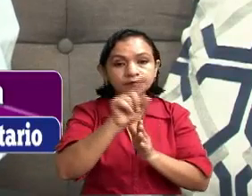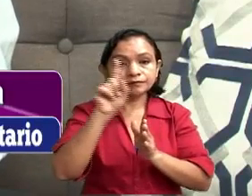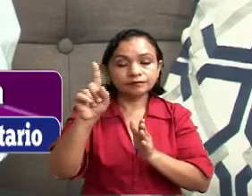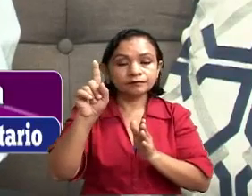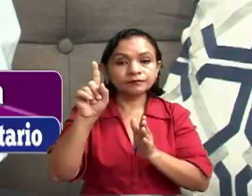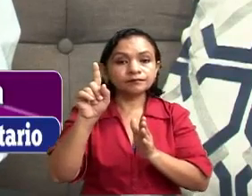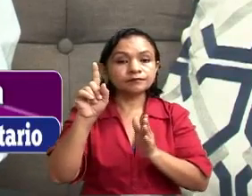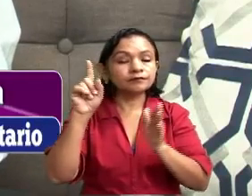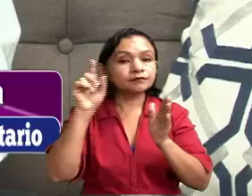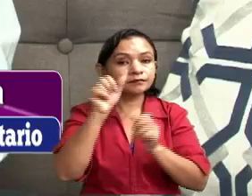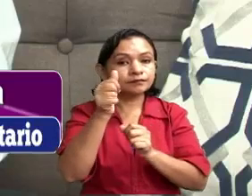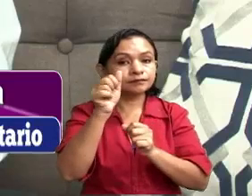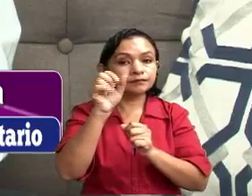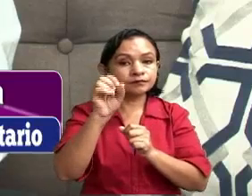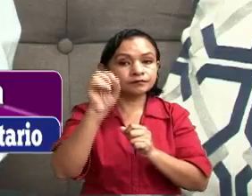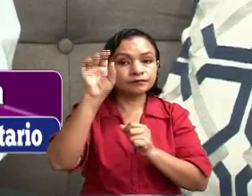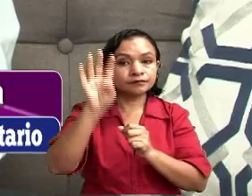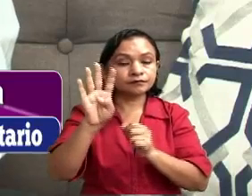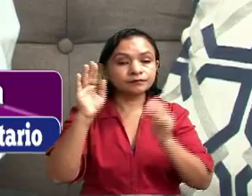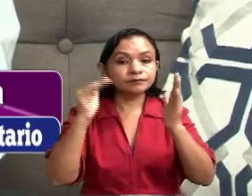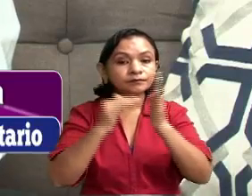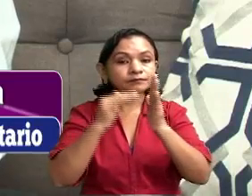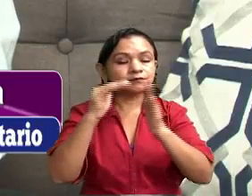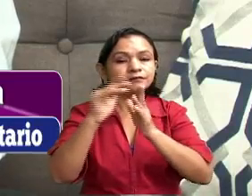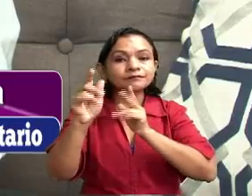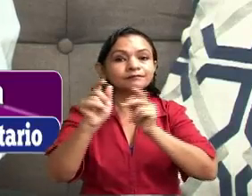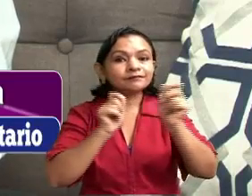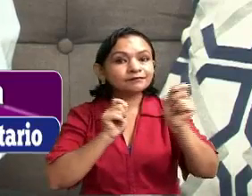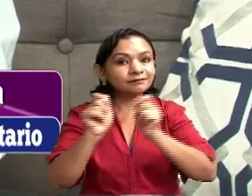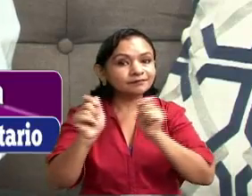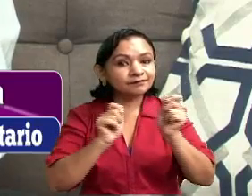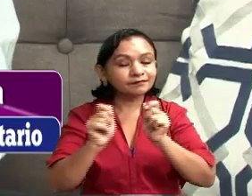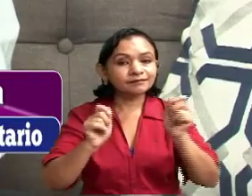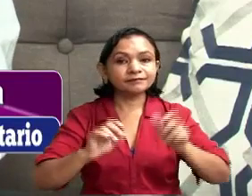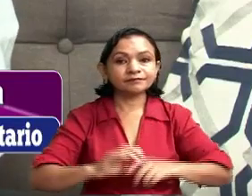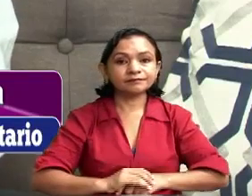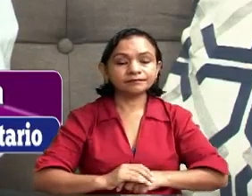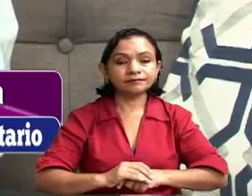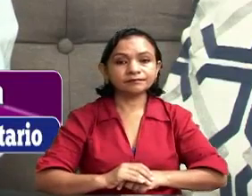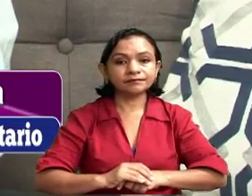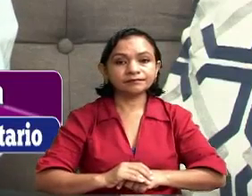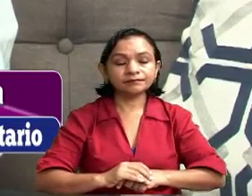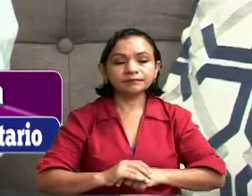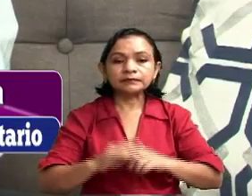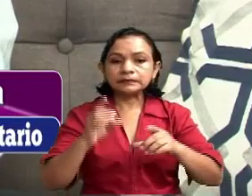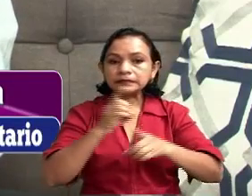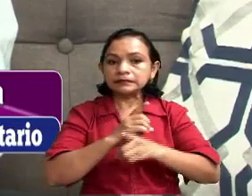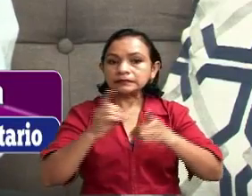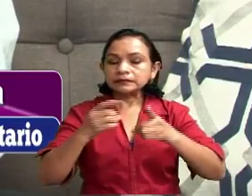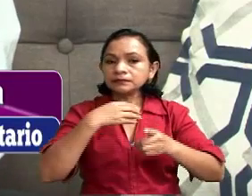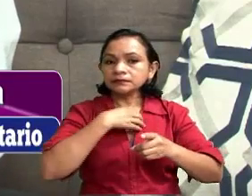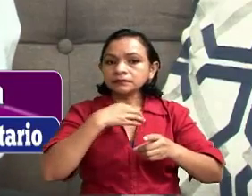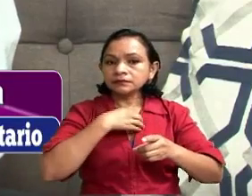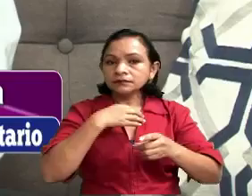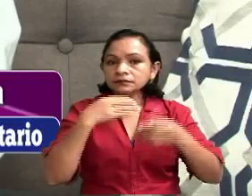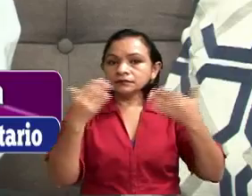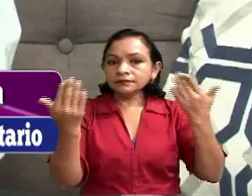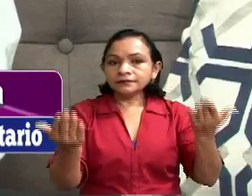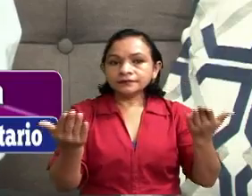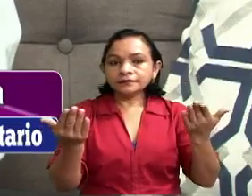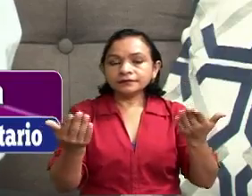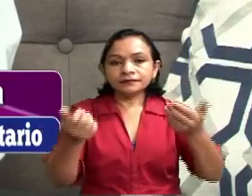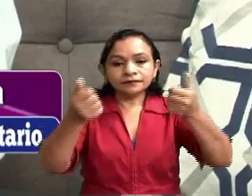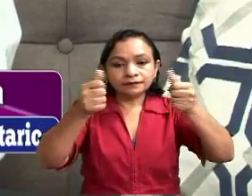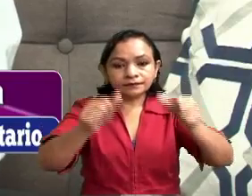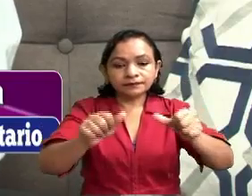11.604 millones de córdobas. ¿Verdad? Entonces nosotros nos vimos obligados por las circunstancias a